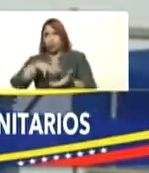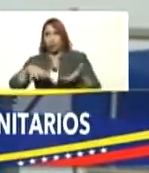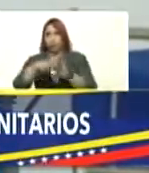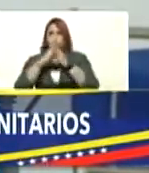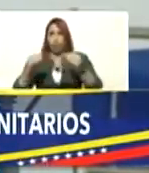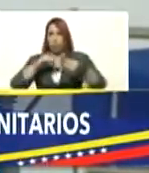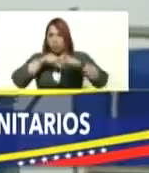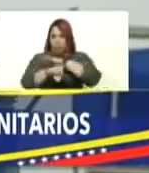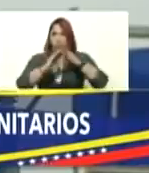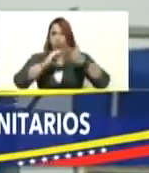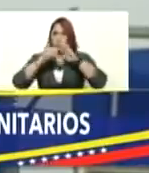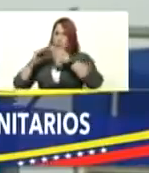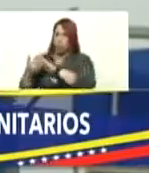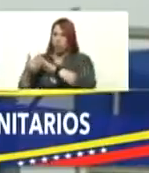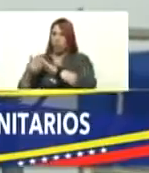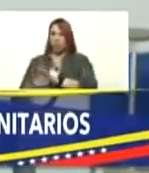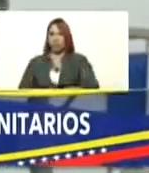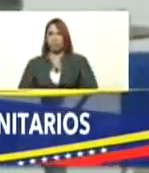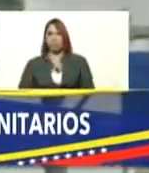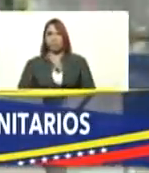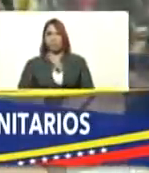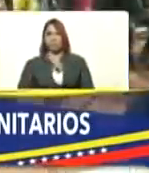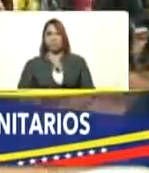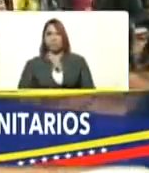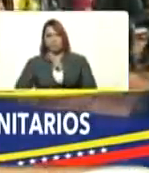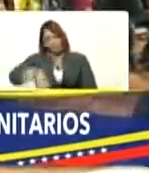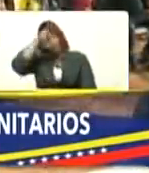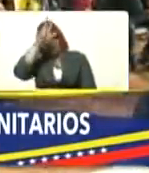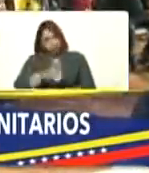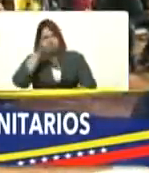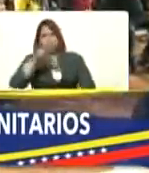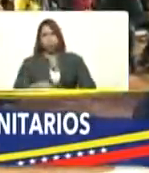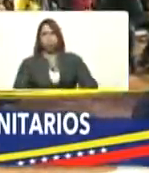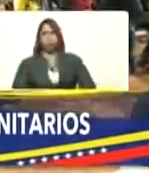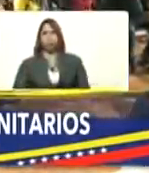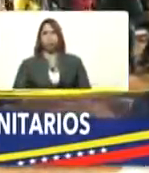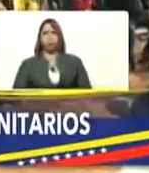en la comunidad, de mi comandante en jefe. ¡Cúmplase!